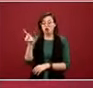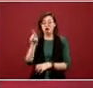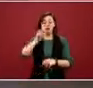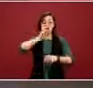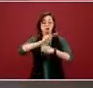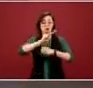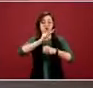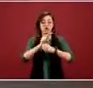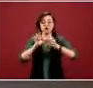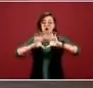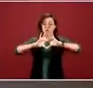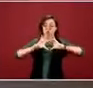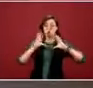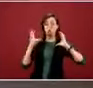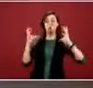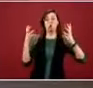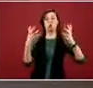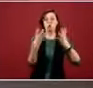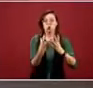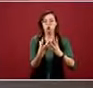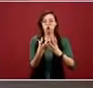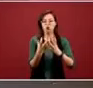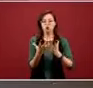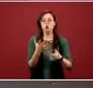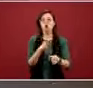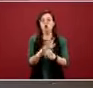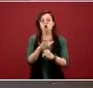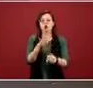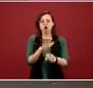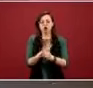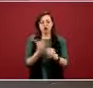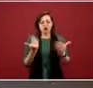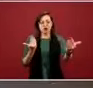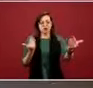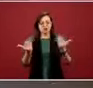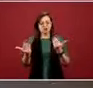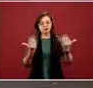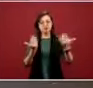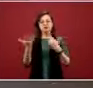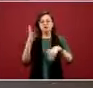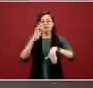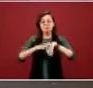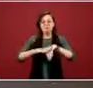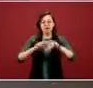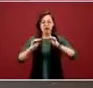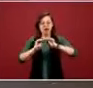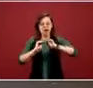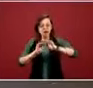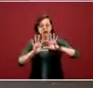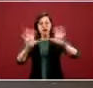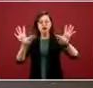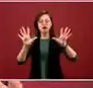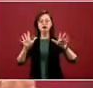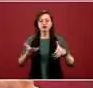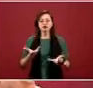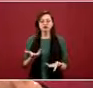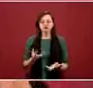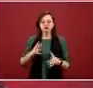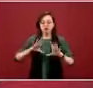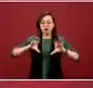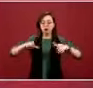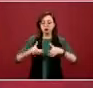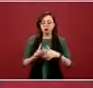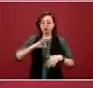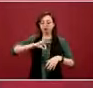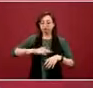la salud global, es que le da una mejor noción de la dispersión comunitaria